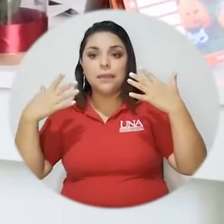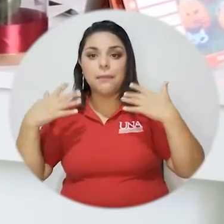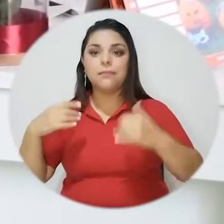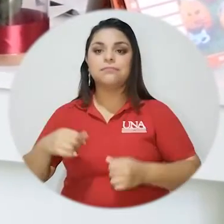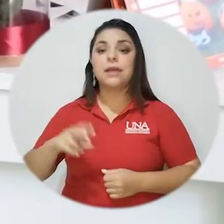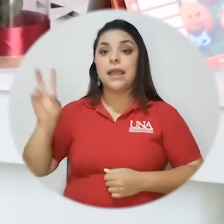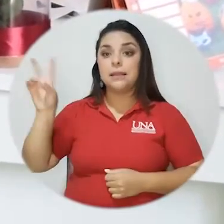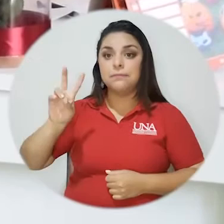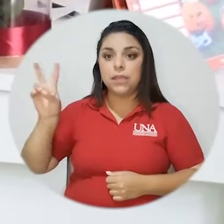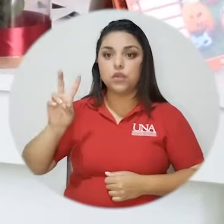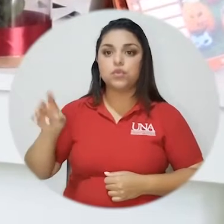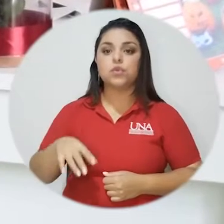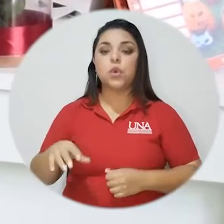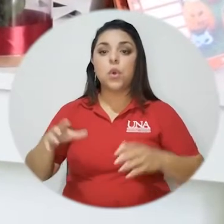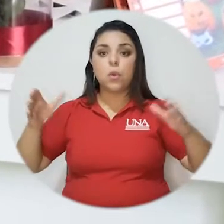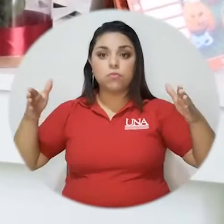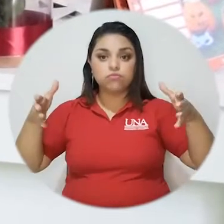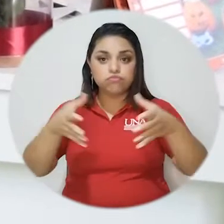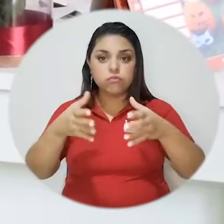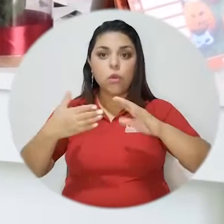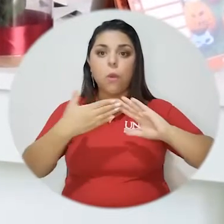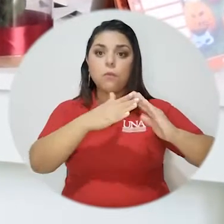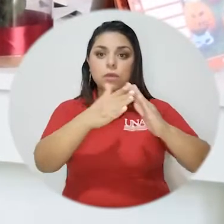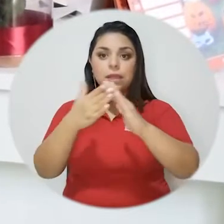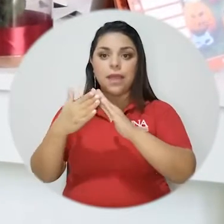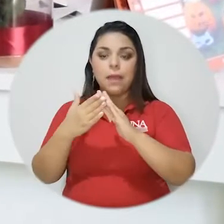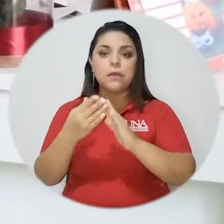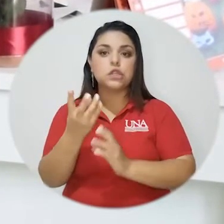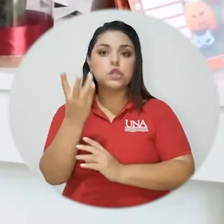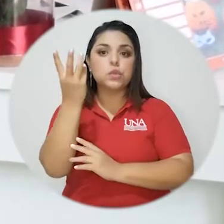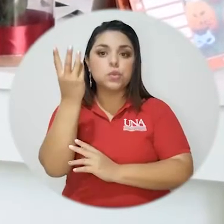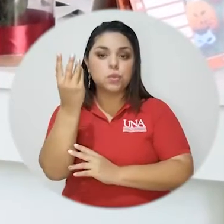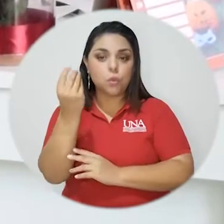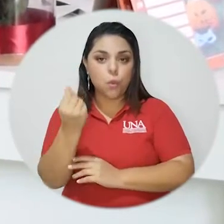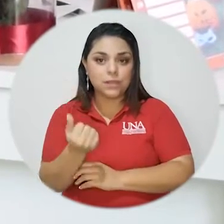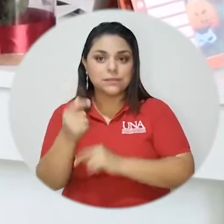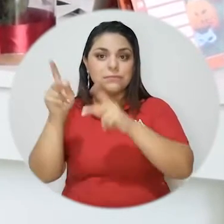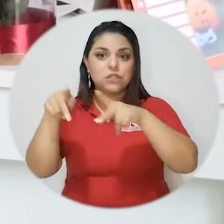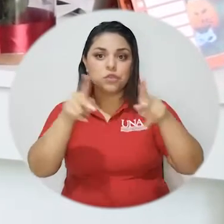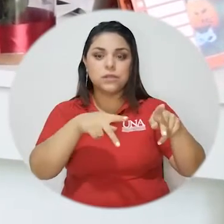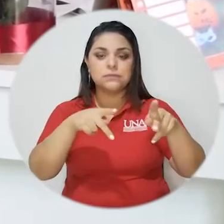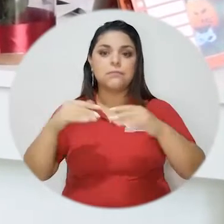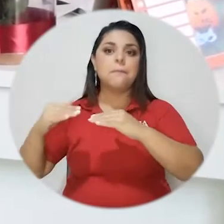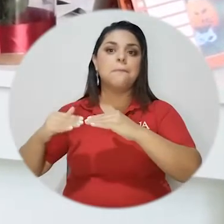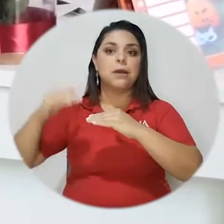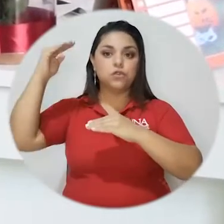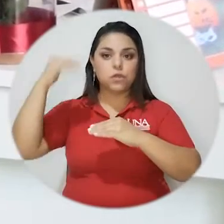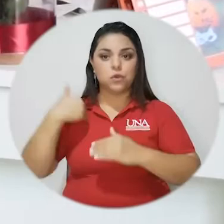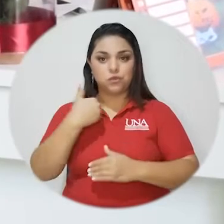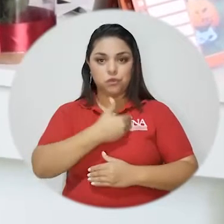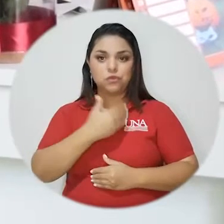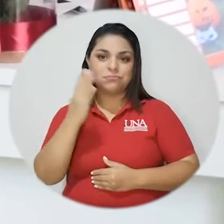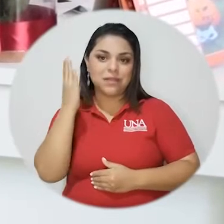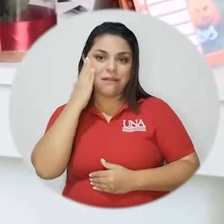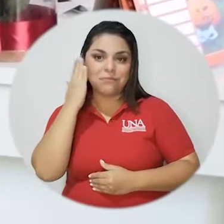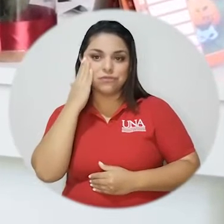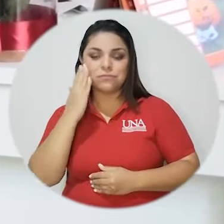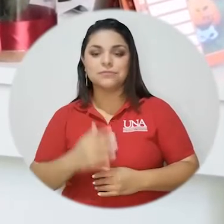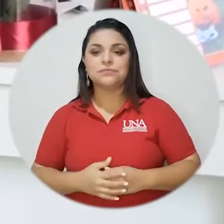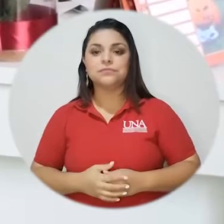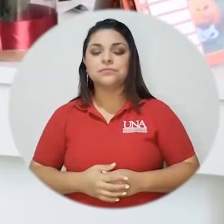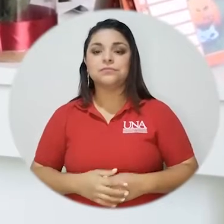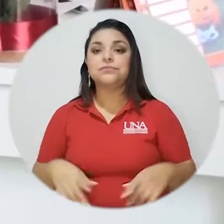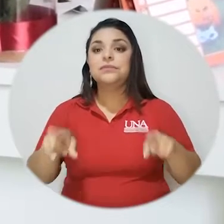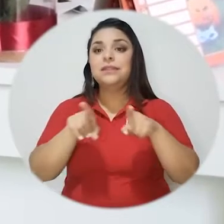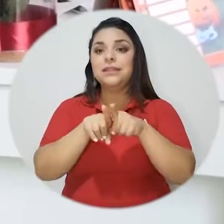inmunidad colectiva, que posiblemente el número de individuos expuestos es, o seguramente es mucho mayor al que nosotros detectamos, y luego tenemos